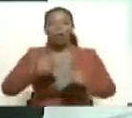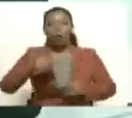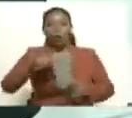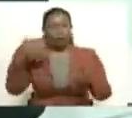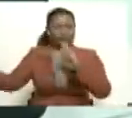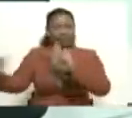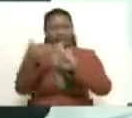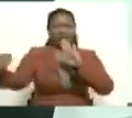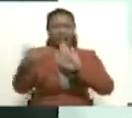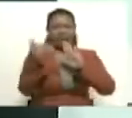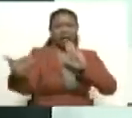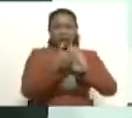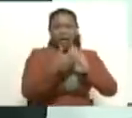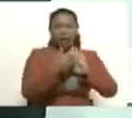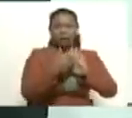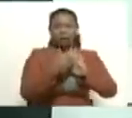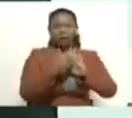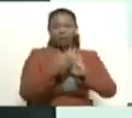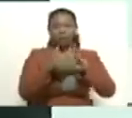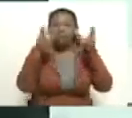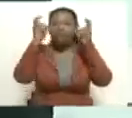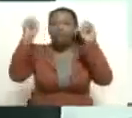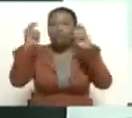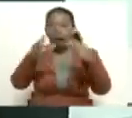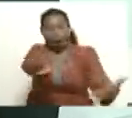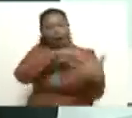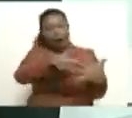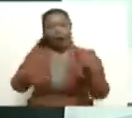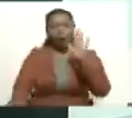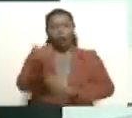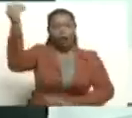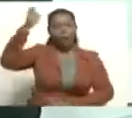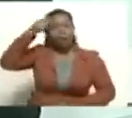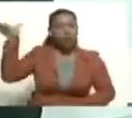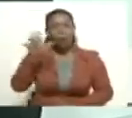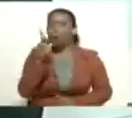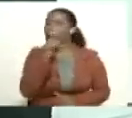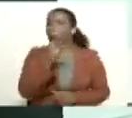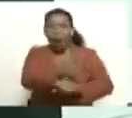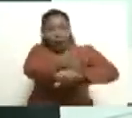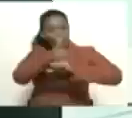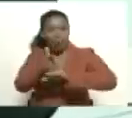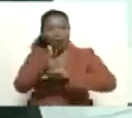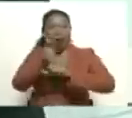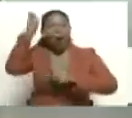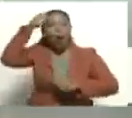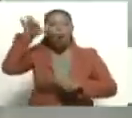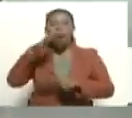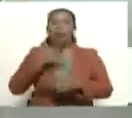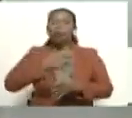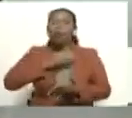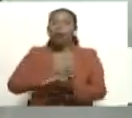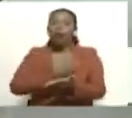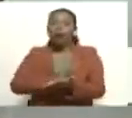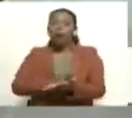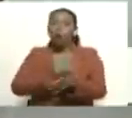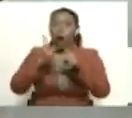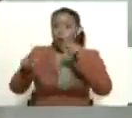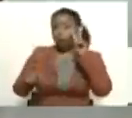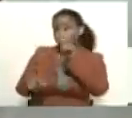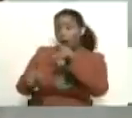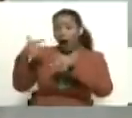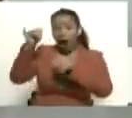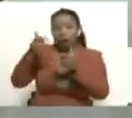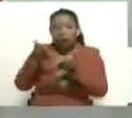agresión de términos de guerra contra un pueblo desarmado, contra un pueblo inerme, y esa agresión estaba